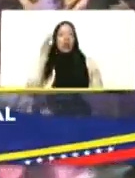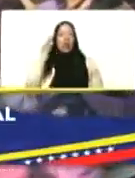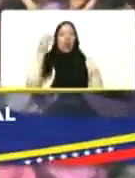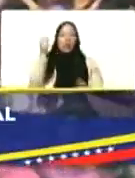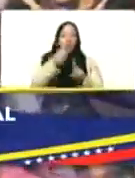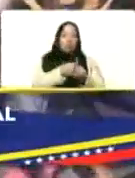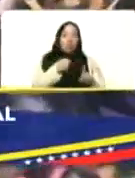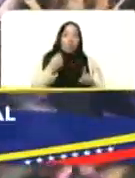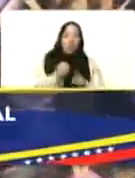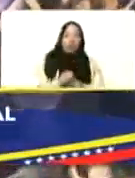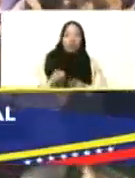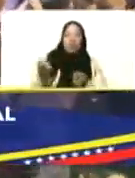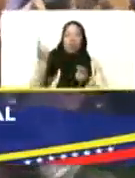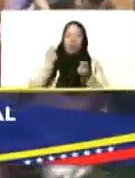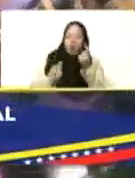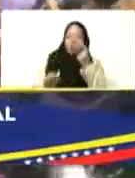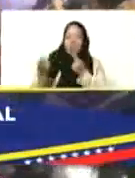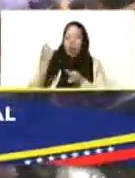formadas.